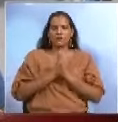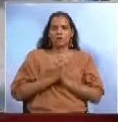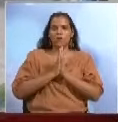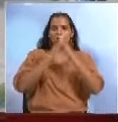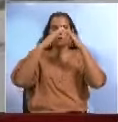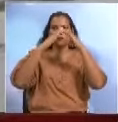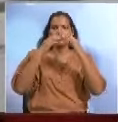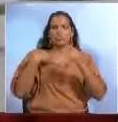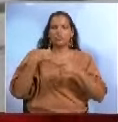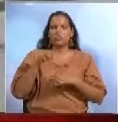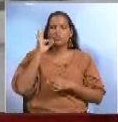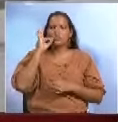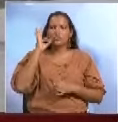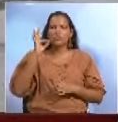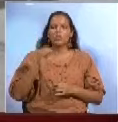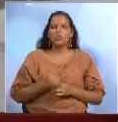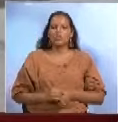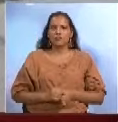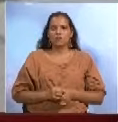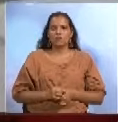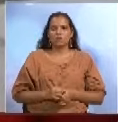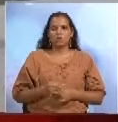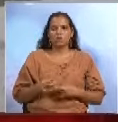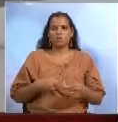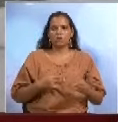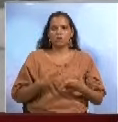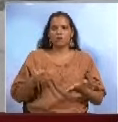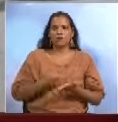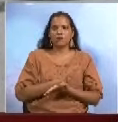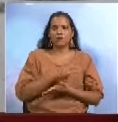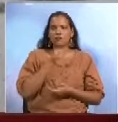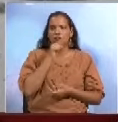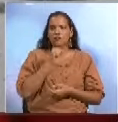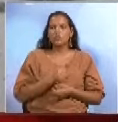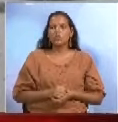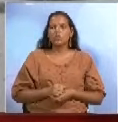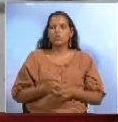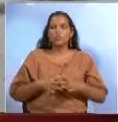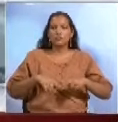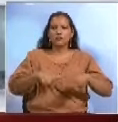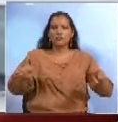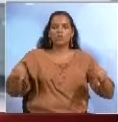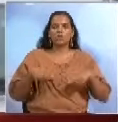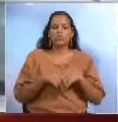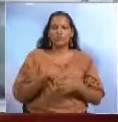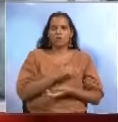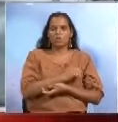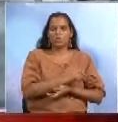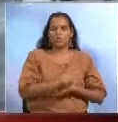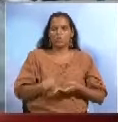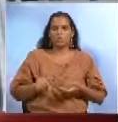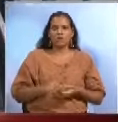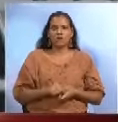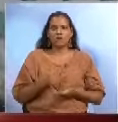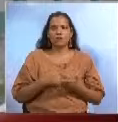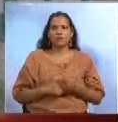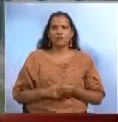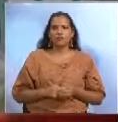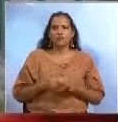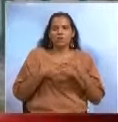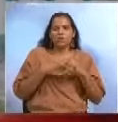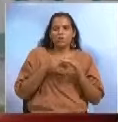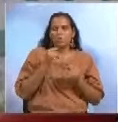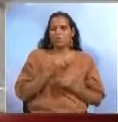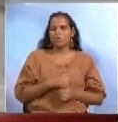el fumadero. La infraestructura de una vieja escuela y un amplio terreno baldío se han convertido en una de las